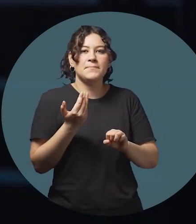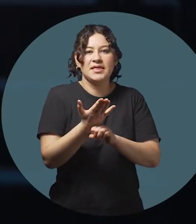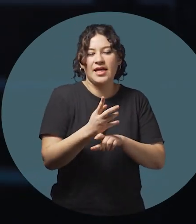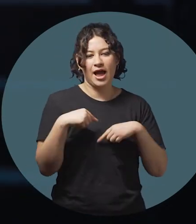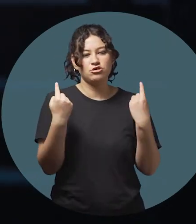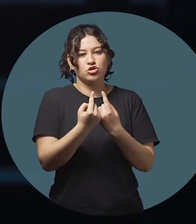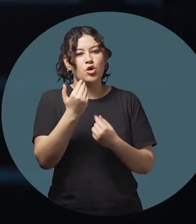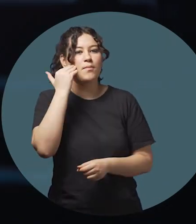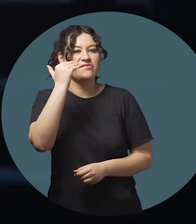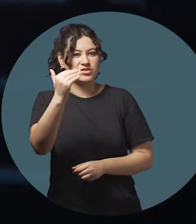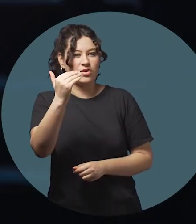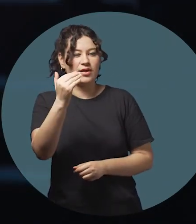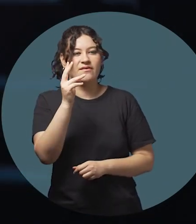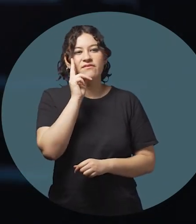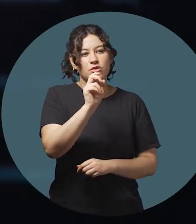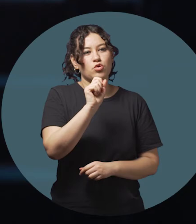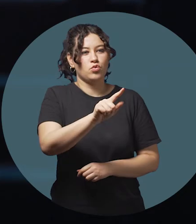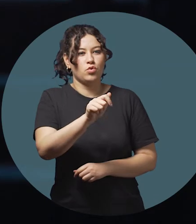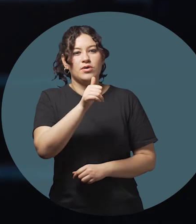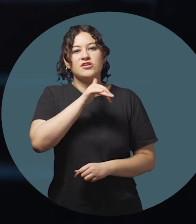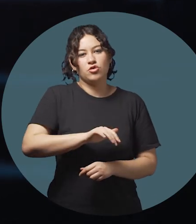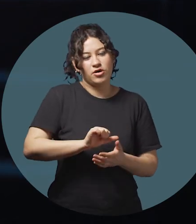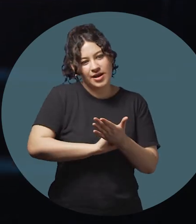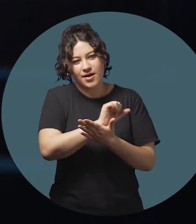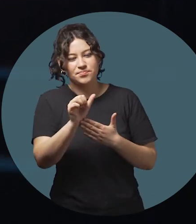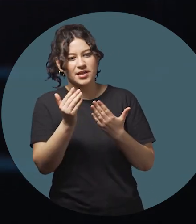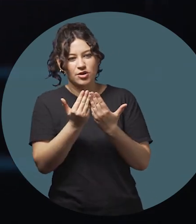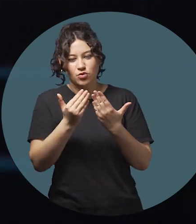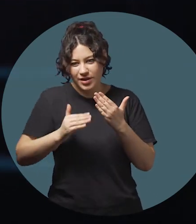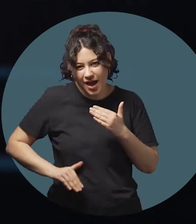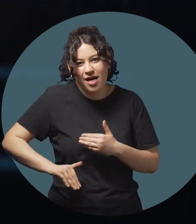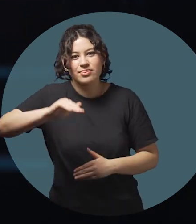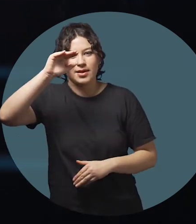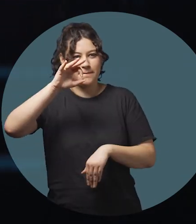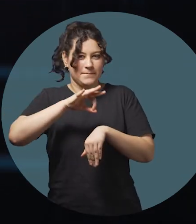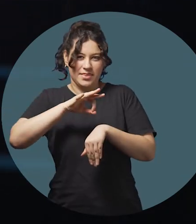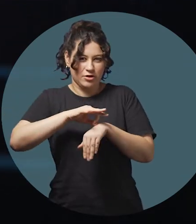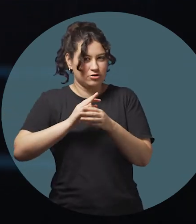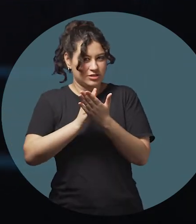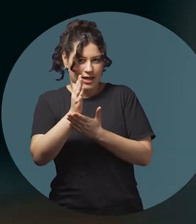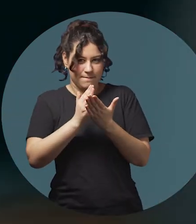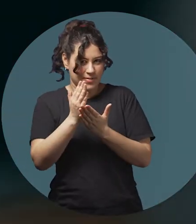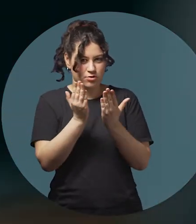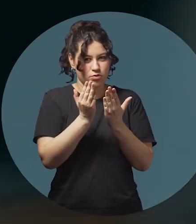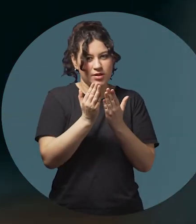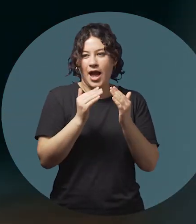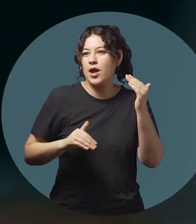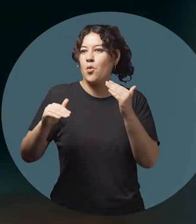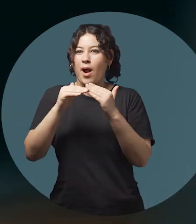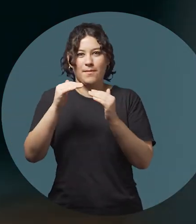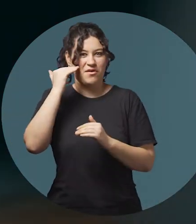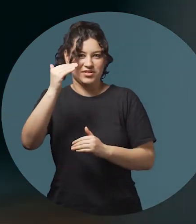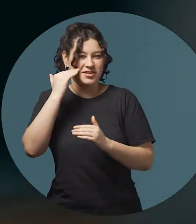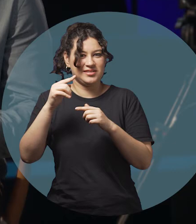a los docentes? También viendo tu historia como estudiante, que bueno, un médico siempre es estudiante, como un docente también sin es duda.